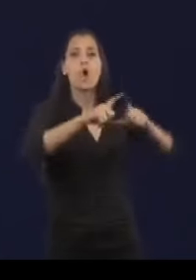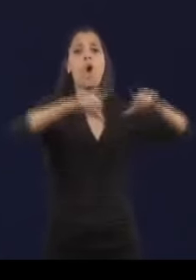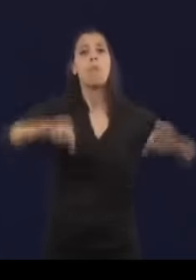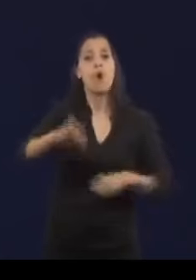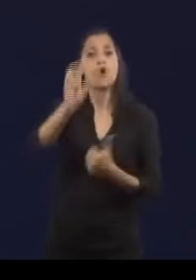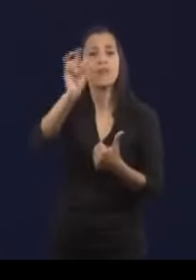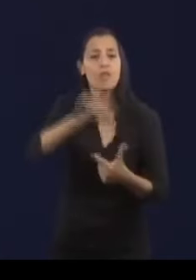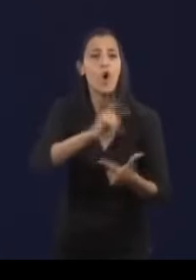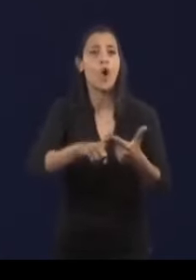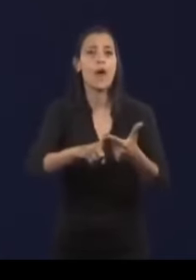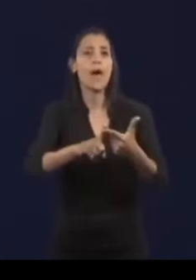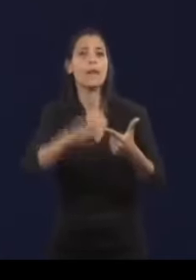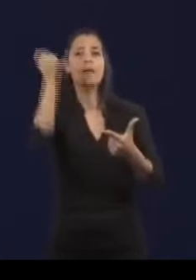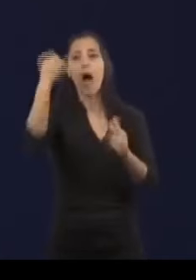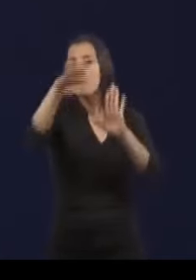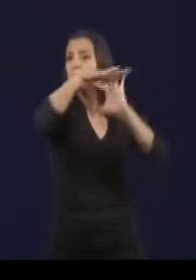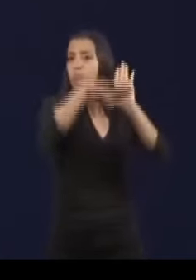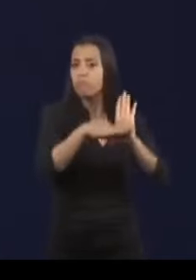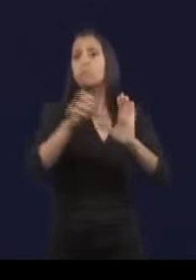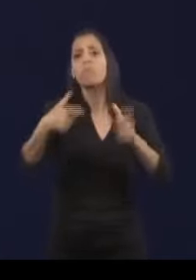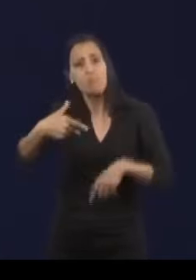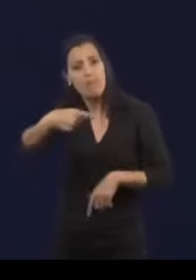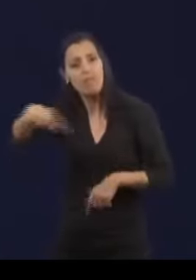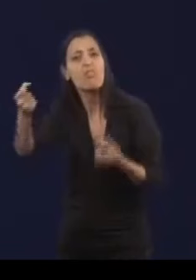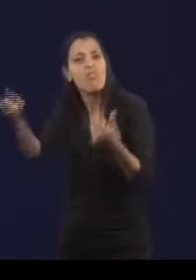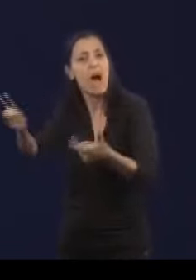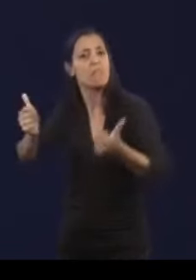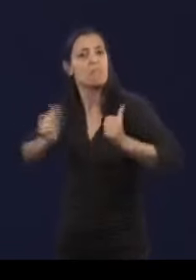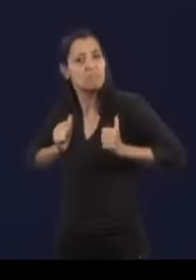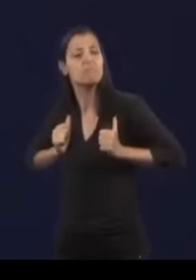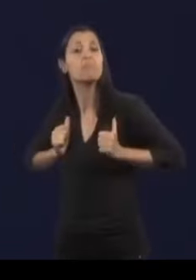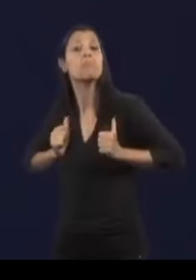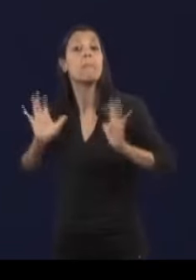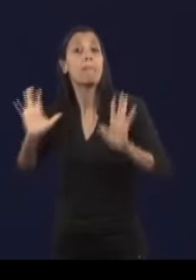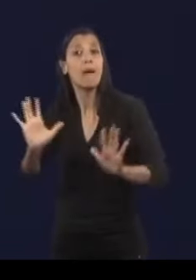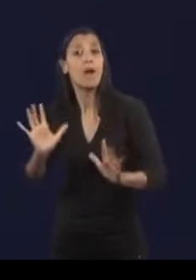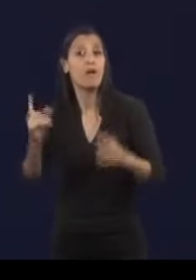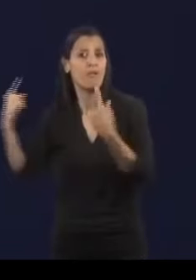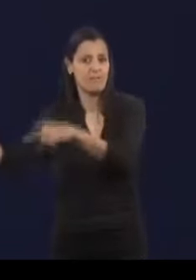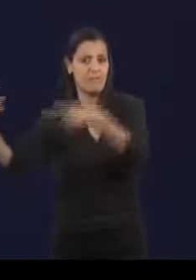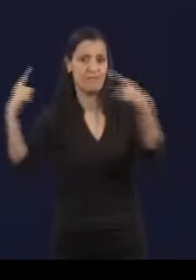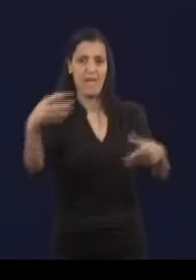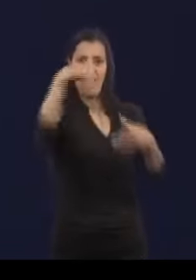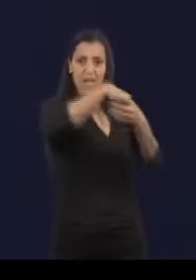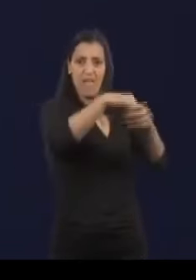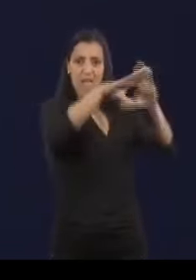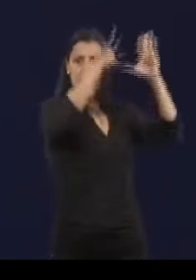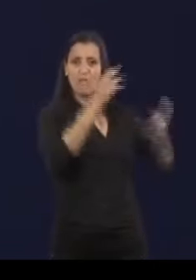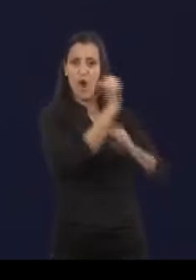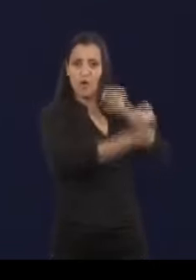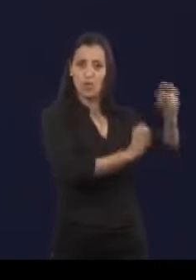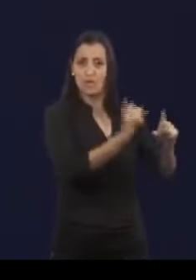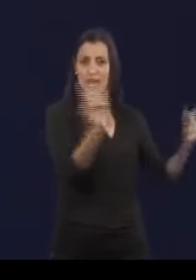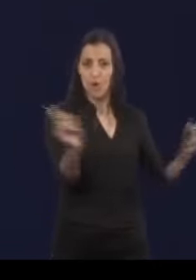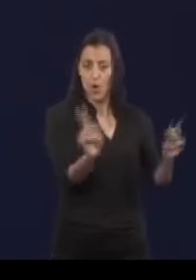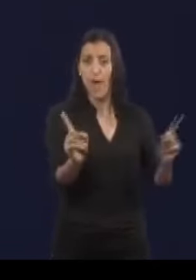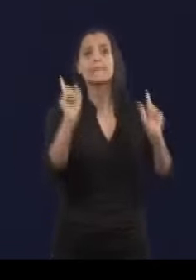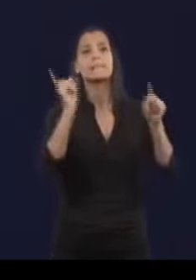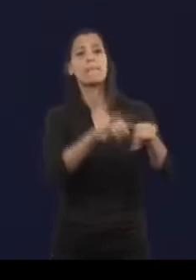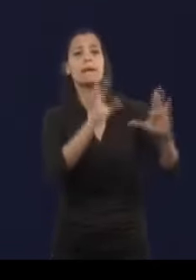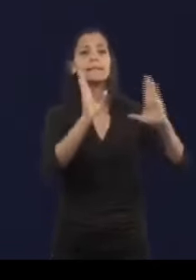dólares condiciones de descanso absolutamente diferentes a las de la industria eh periodos